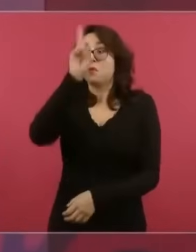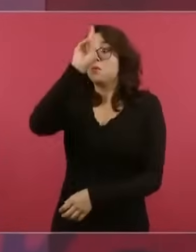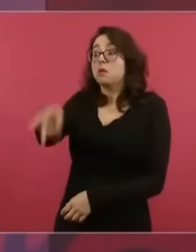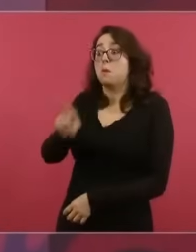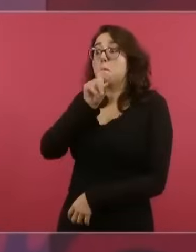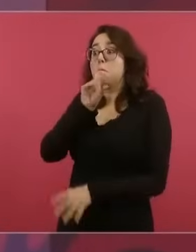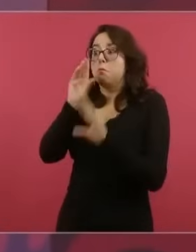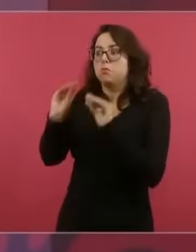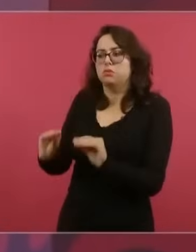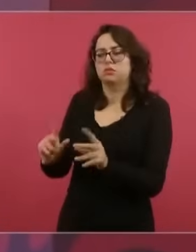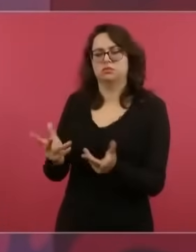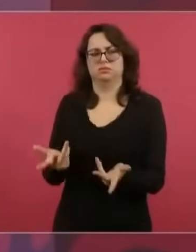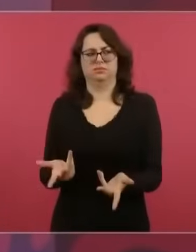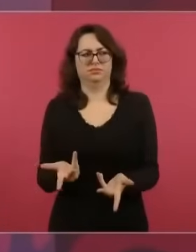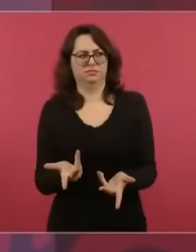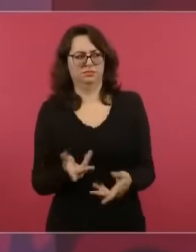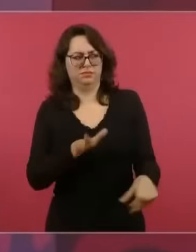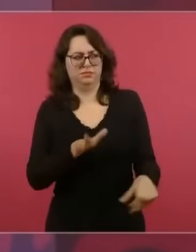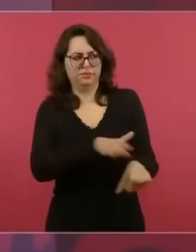Eso es hasta de mal gusto.